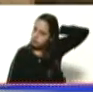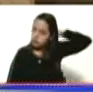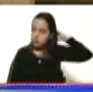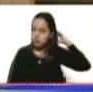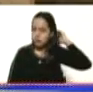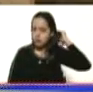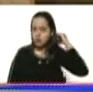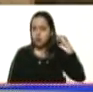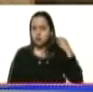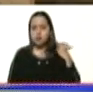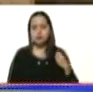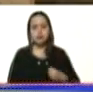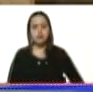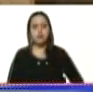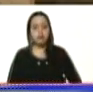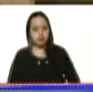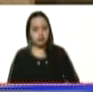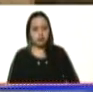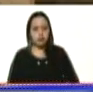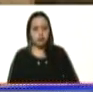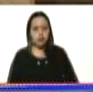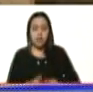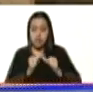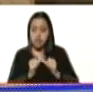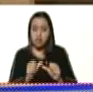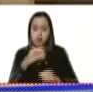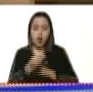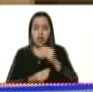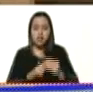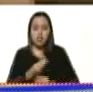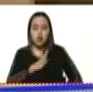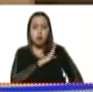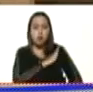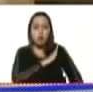cumplimos nuestro sagrado deber, señores ministros, vicepresidentes,